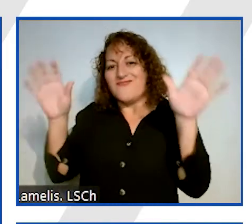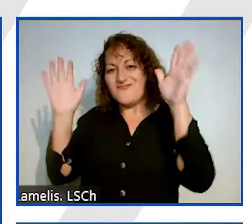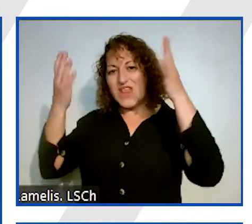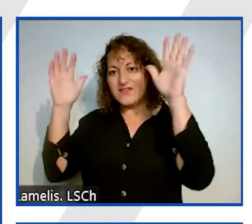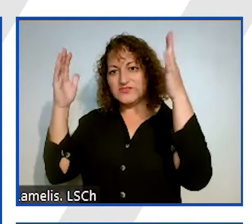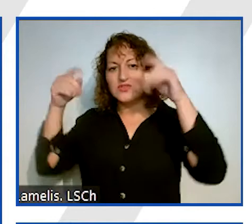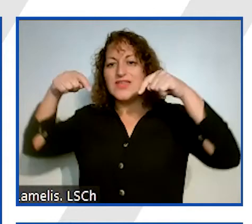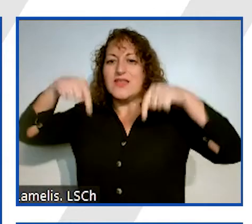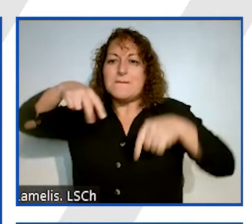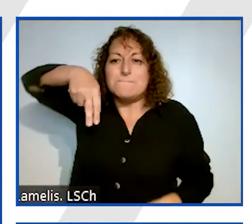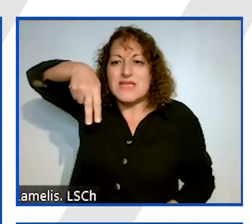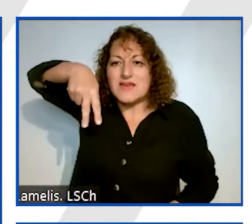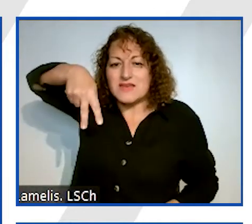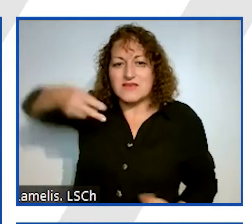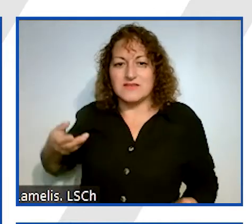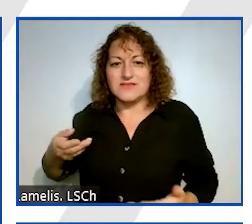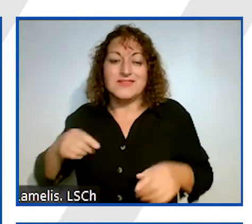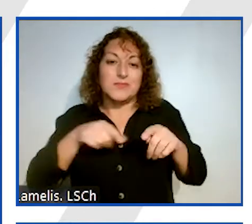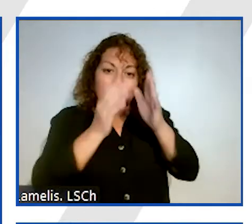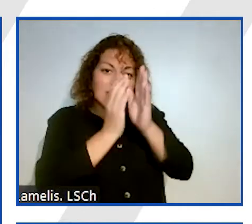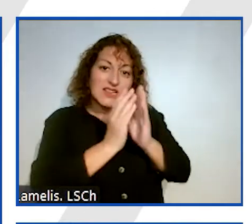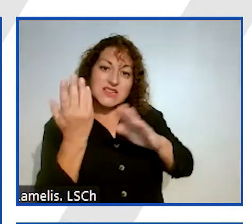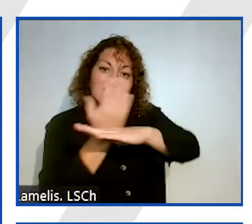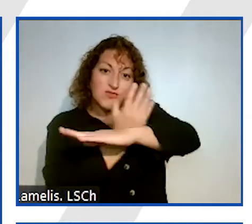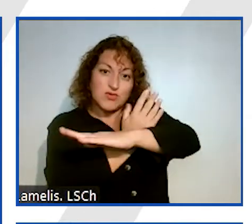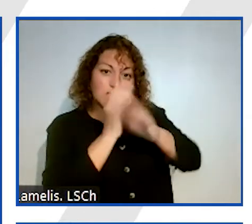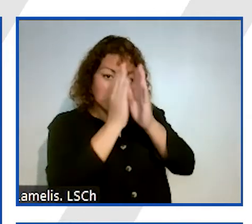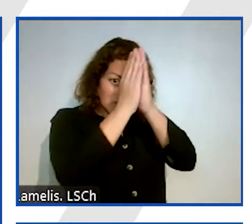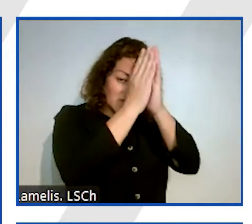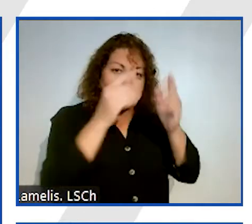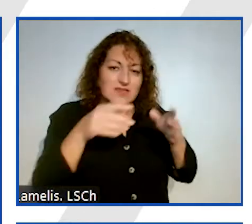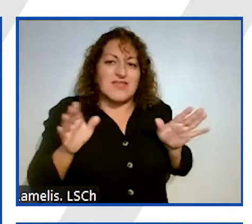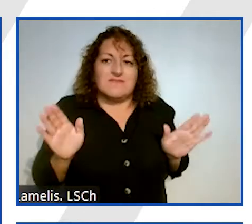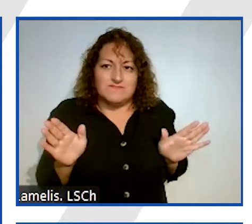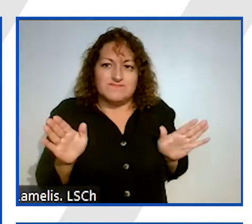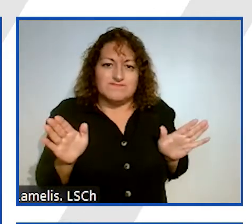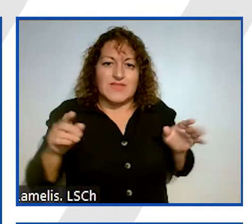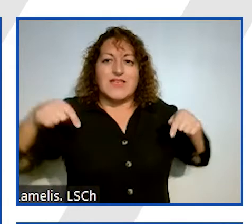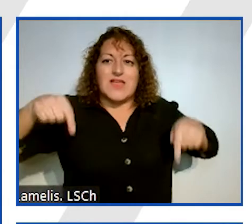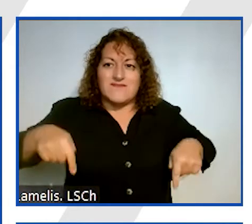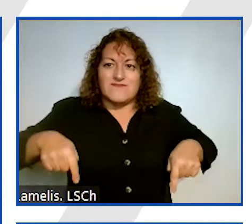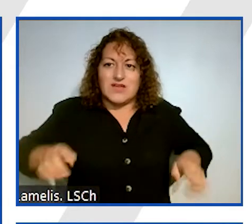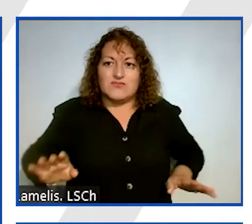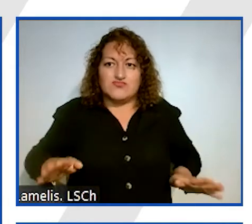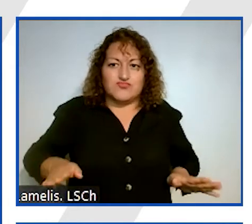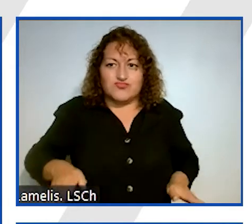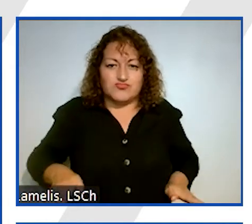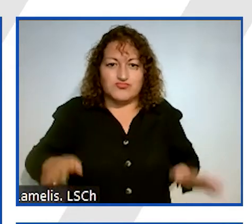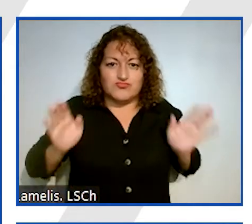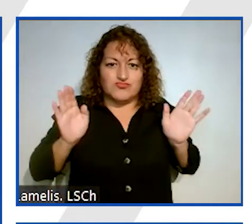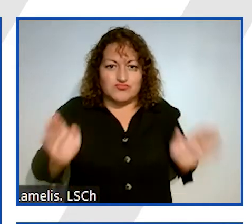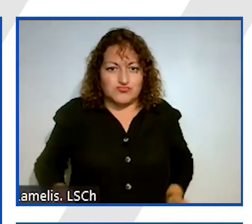brazos y las piernas. Y en los tiburones serían las aletas pectorales y las aletas pélvicas. ¿Ya? Y